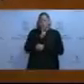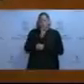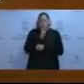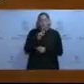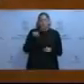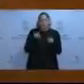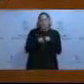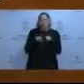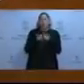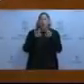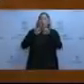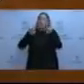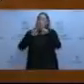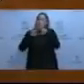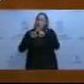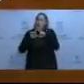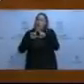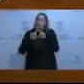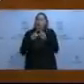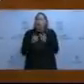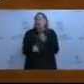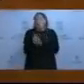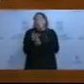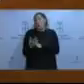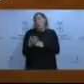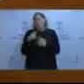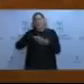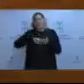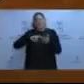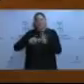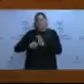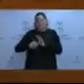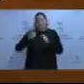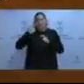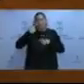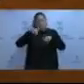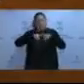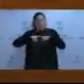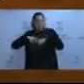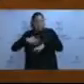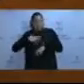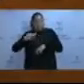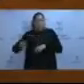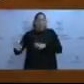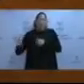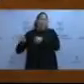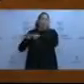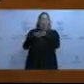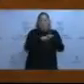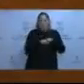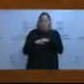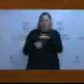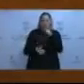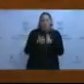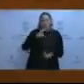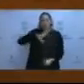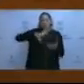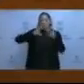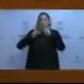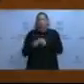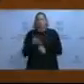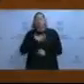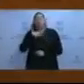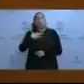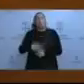órgano técnico se revisaran en orden a dotarlas de una mínima homogeneidad y dar mayor seguridad jurídica en su aplicación a los posibles